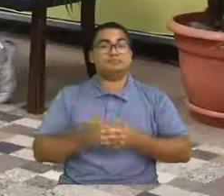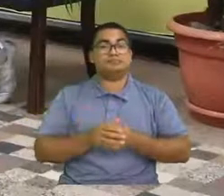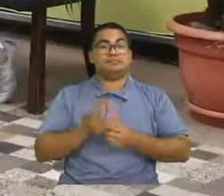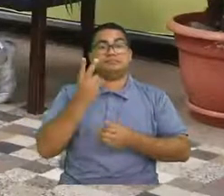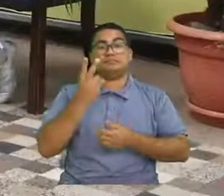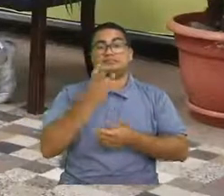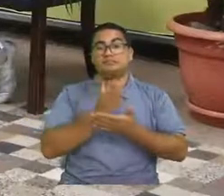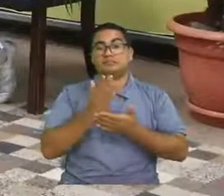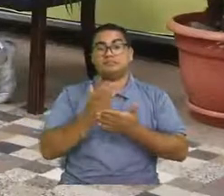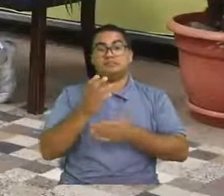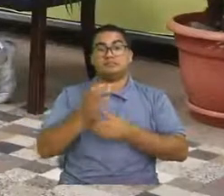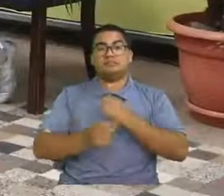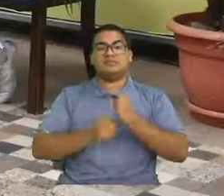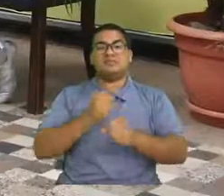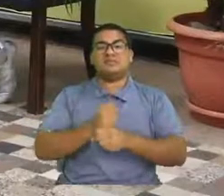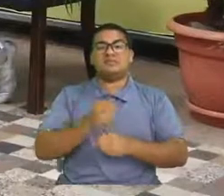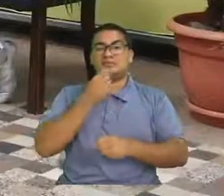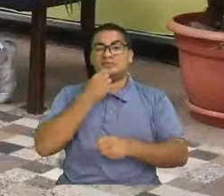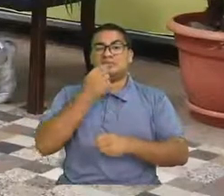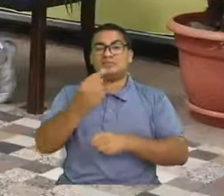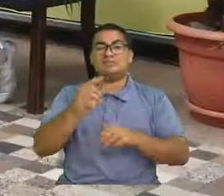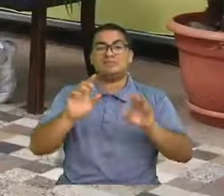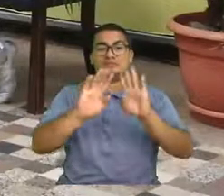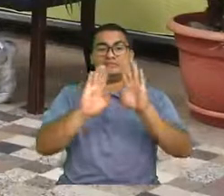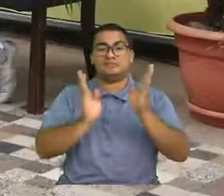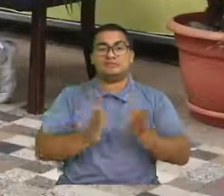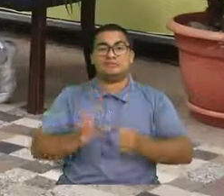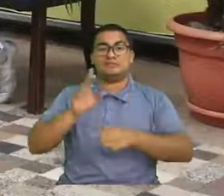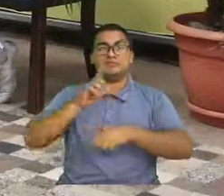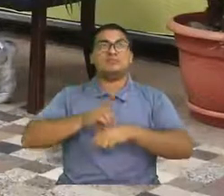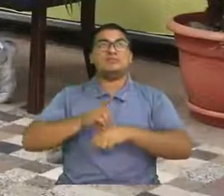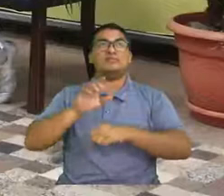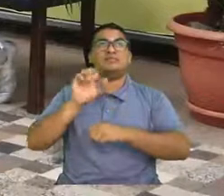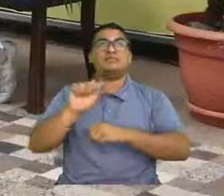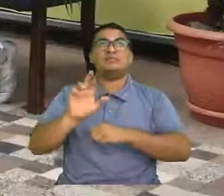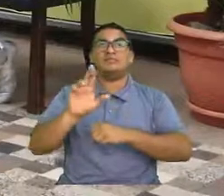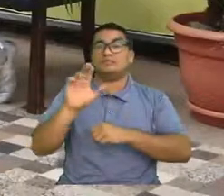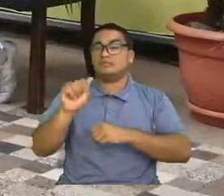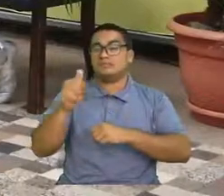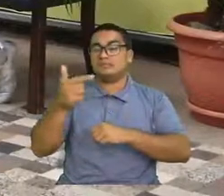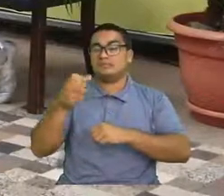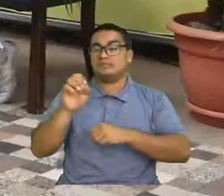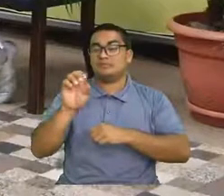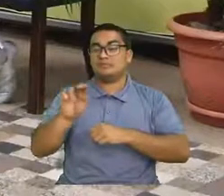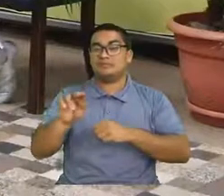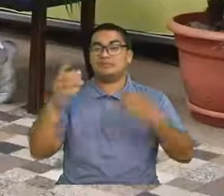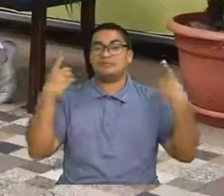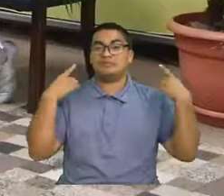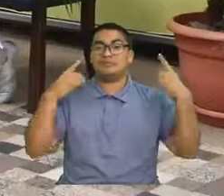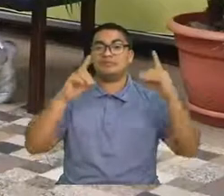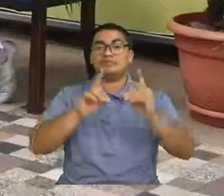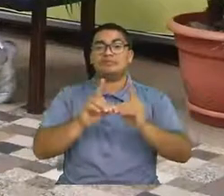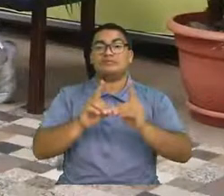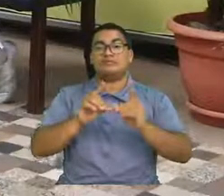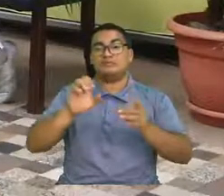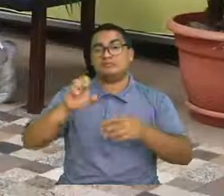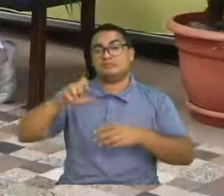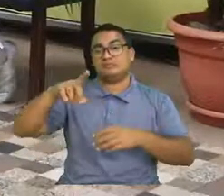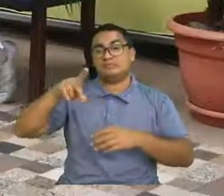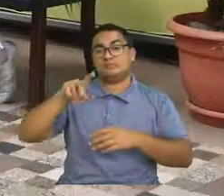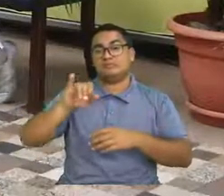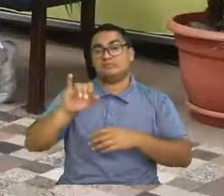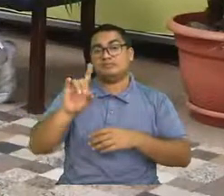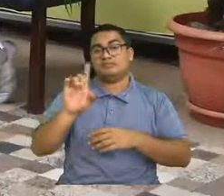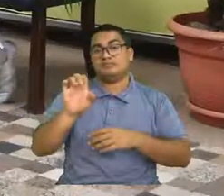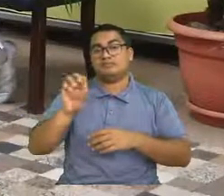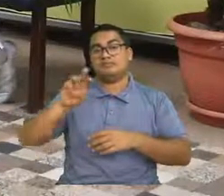la doctora Aragón, que es la directora de epidemiología del SILAI Managua, sí, indicaba que son 12